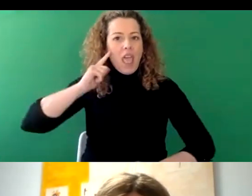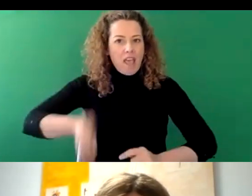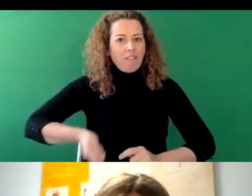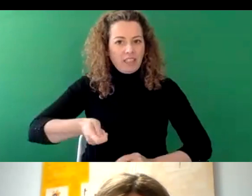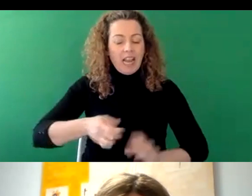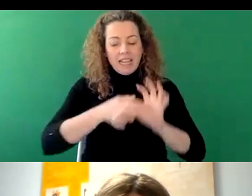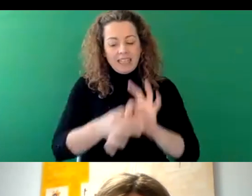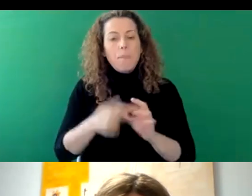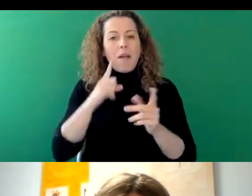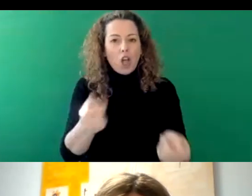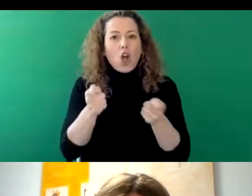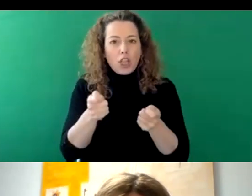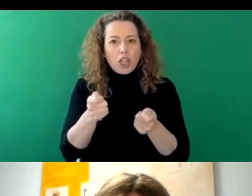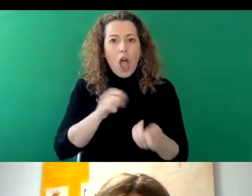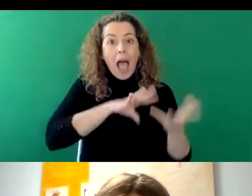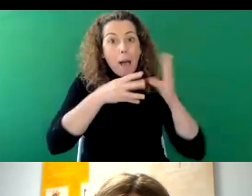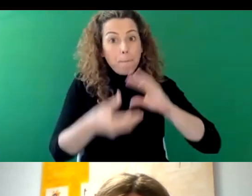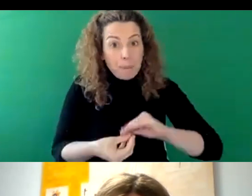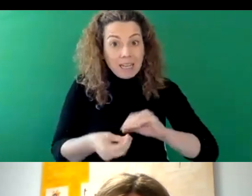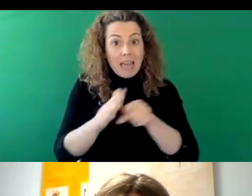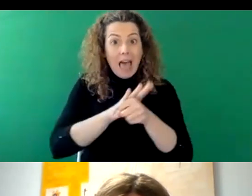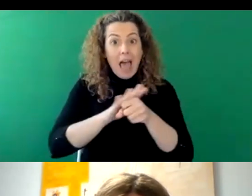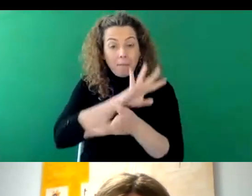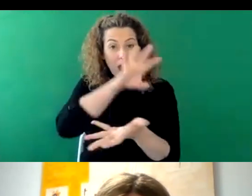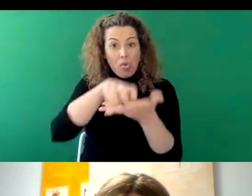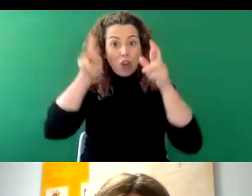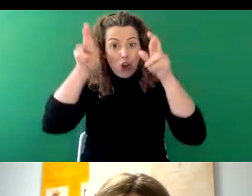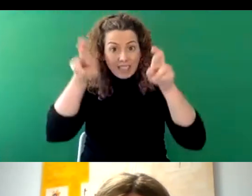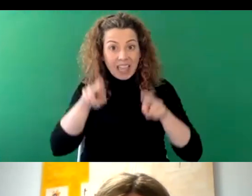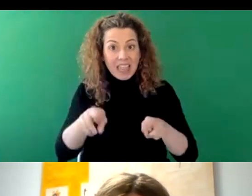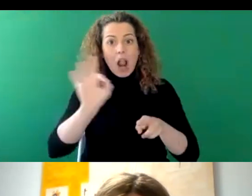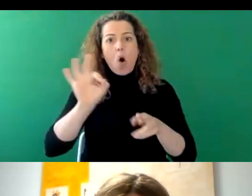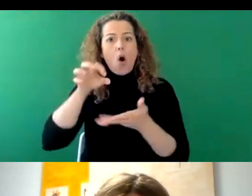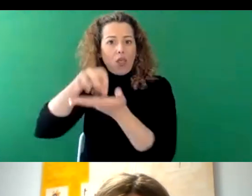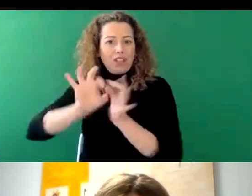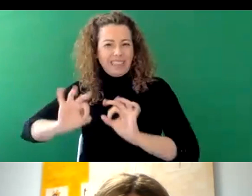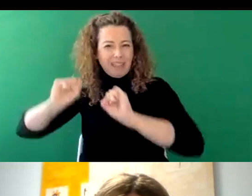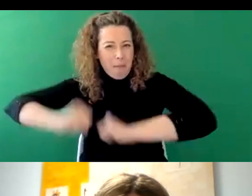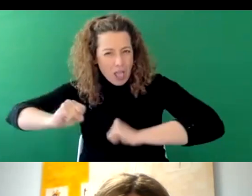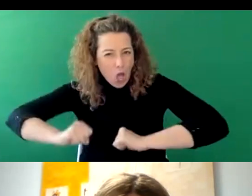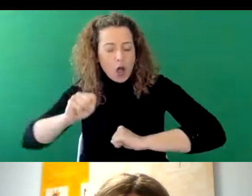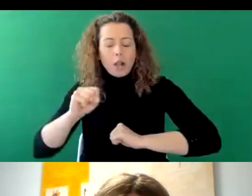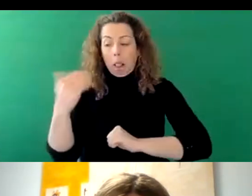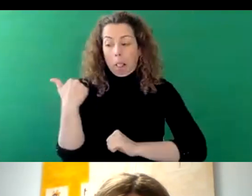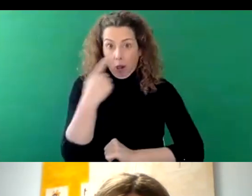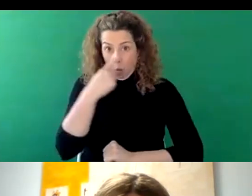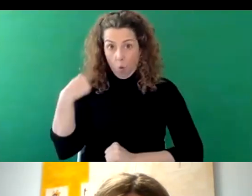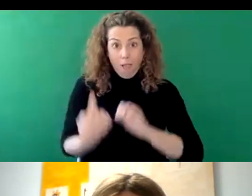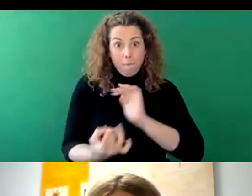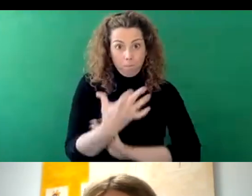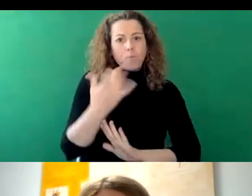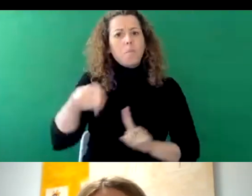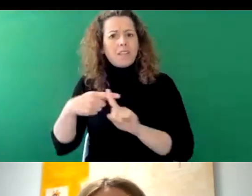contenciones y sujeciones aplicadas al ámbito de los centros residenciales, centros de mayores, y pues bueno, por las recientes normativas en